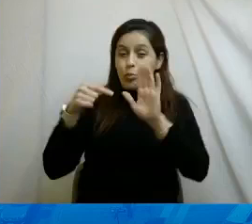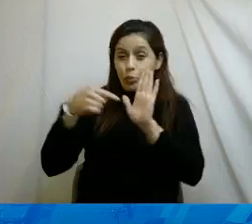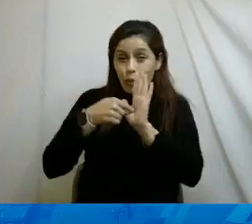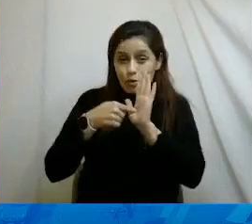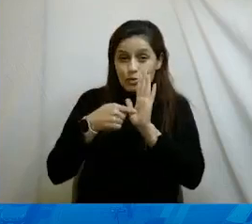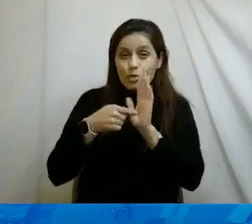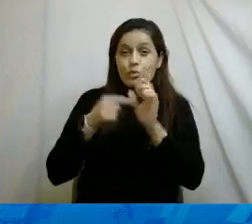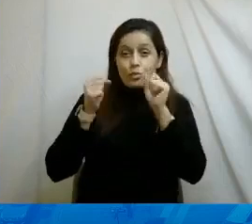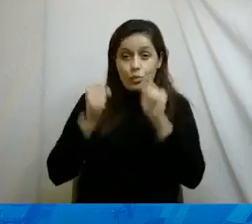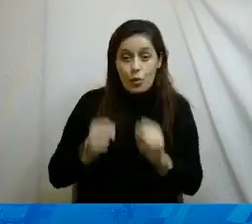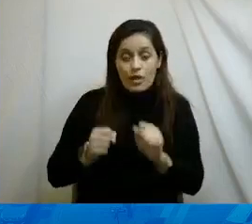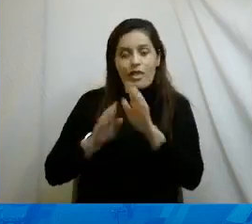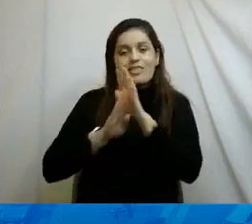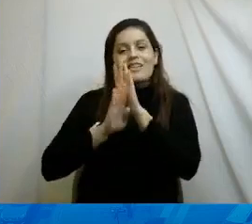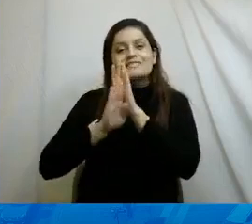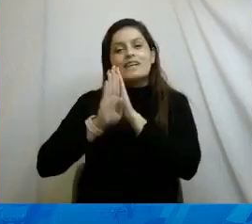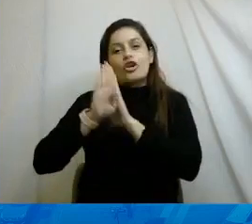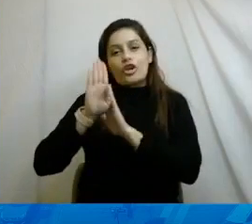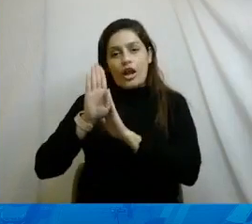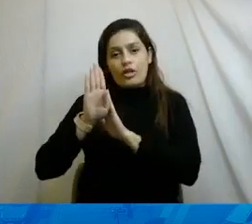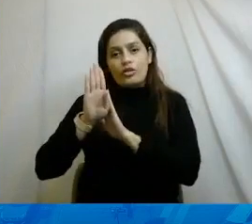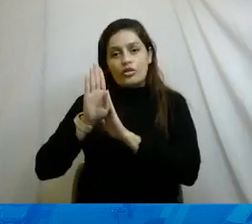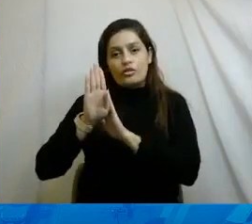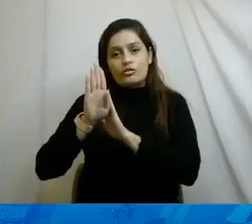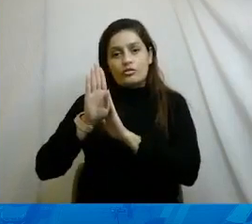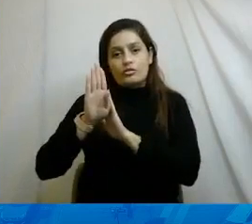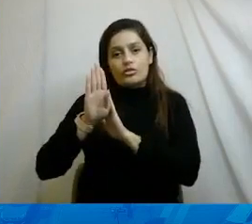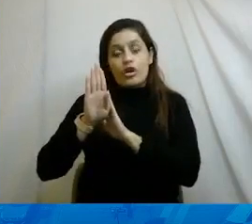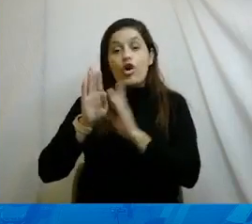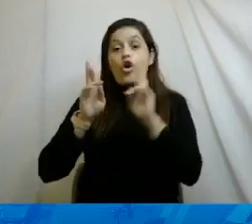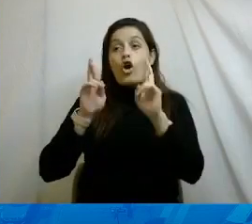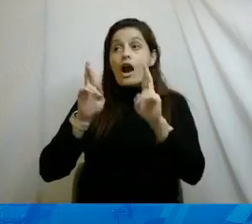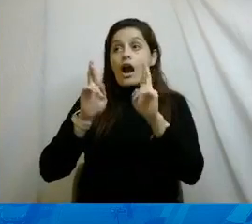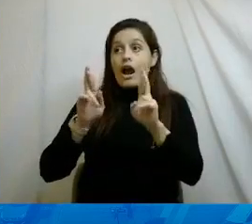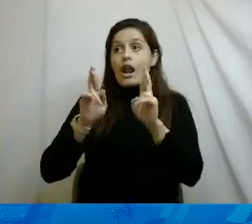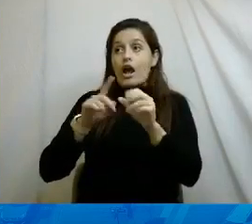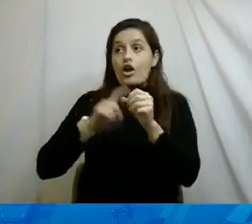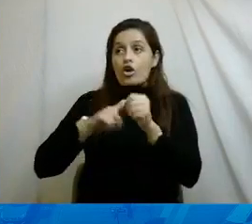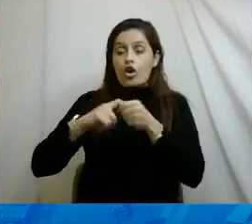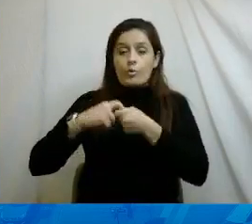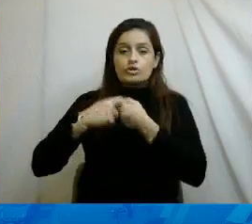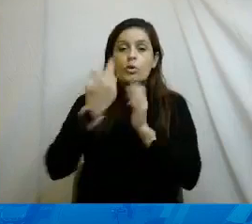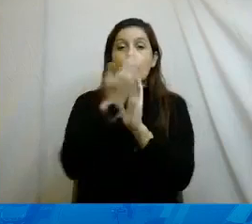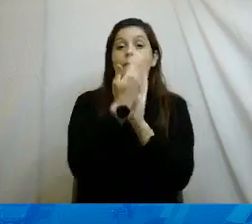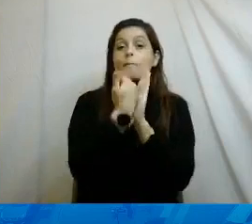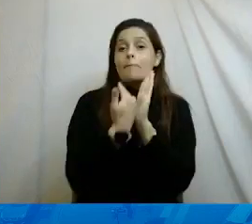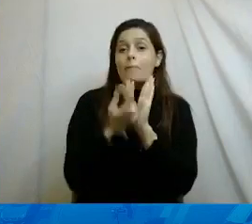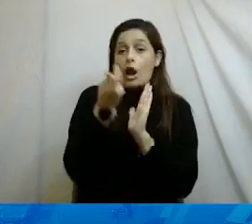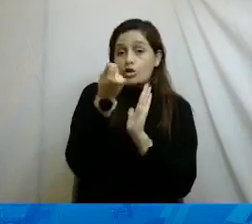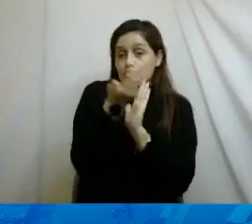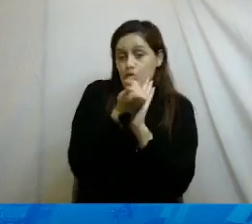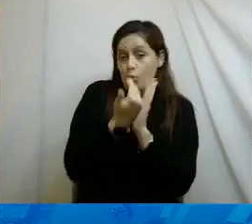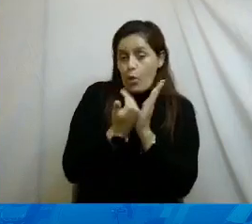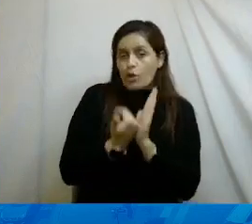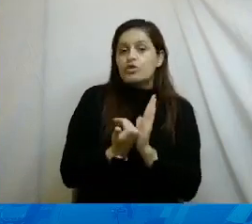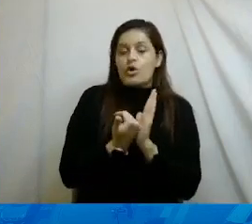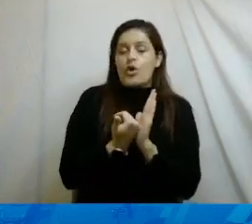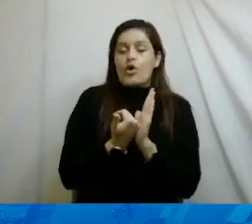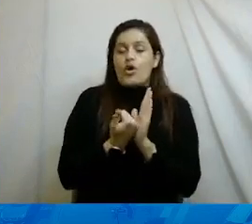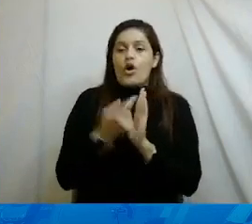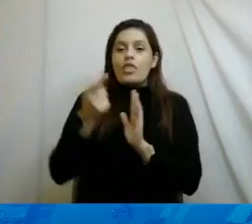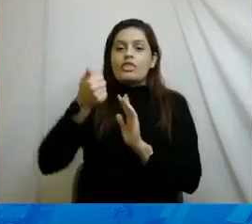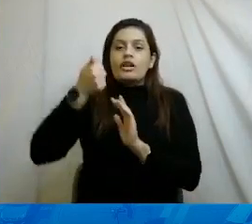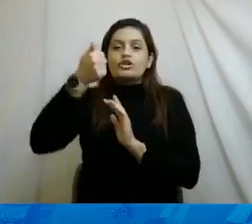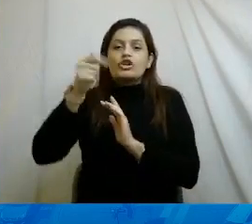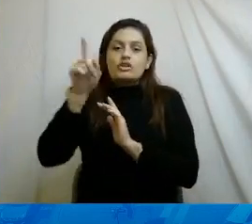que pueda ser desarrollado, lo podamos ver en una comisión de presupuesto, la directora de Administración y Finanzas, puede ir el director de